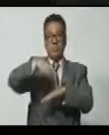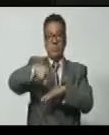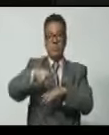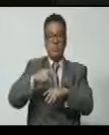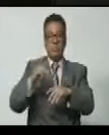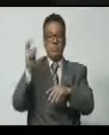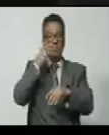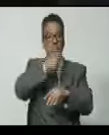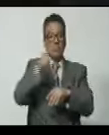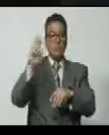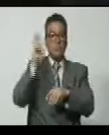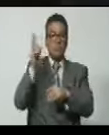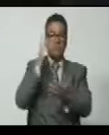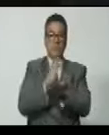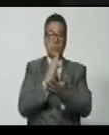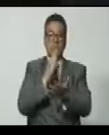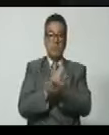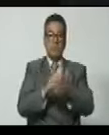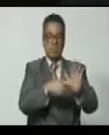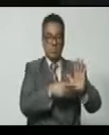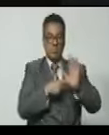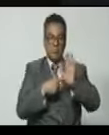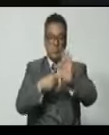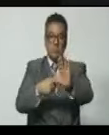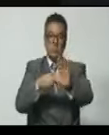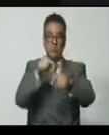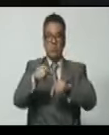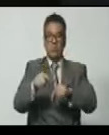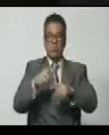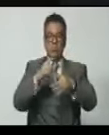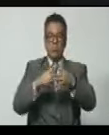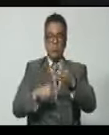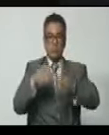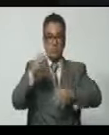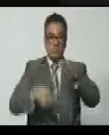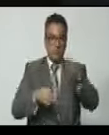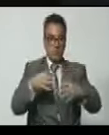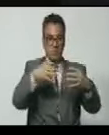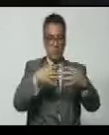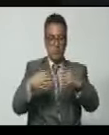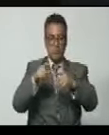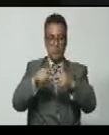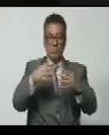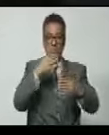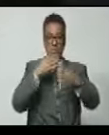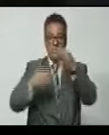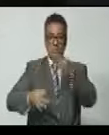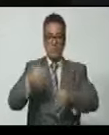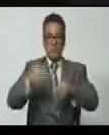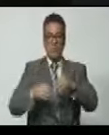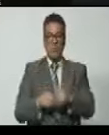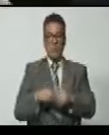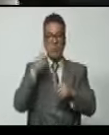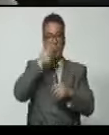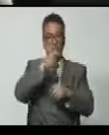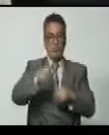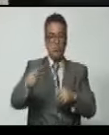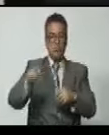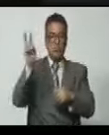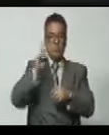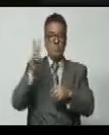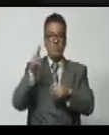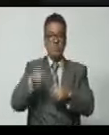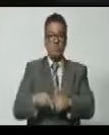pueblo venezolano siempre estará al frente de las causas justas, de las luchas justas. El pueblo